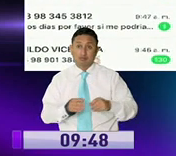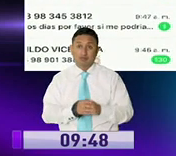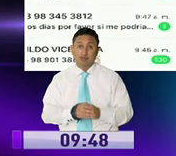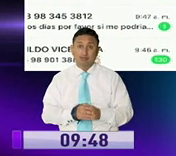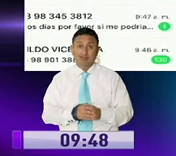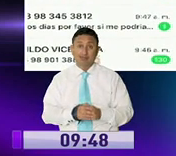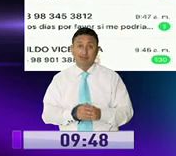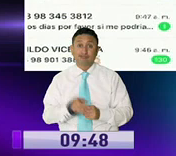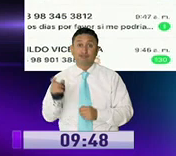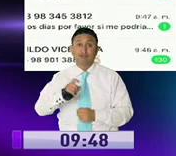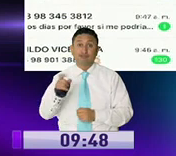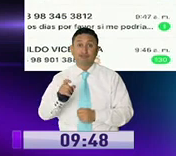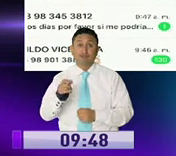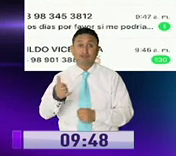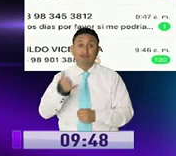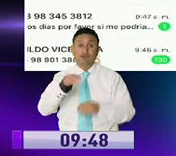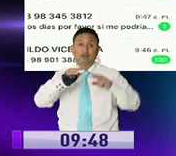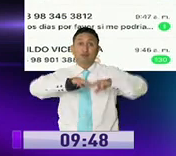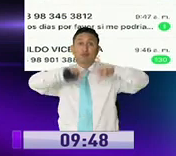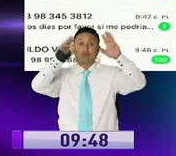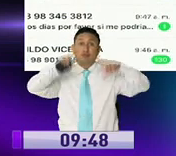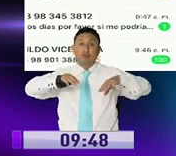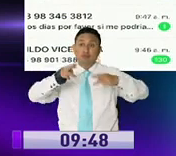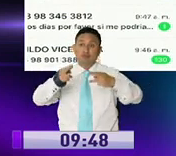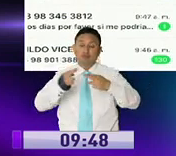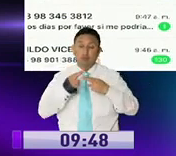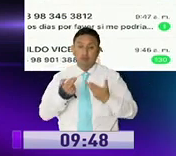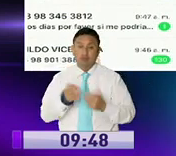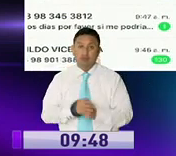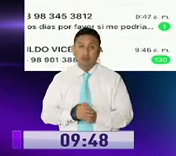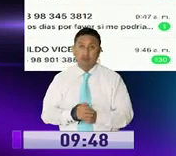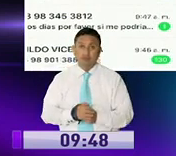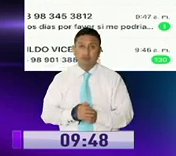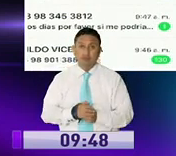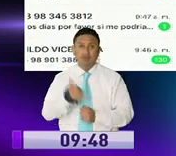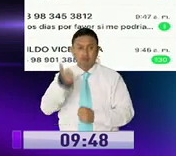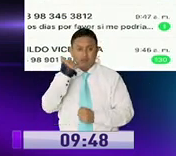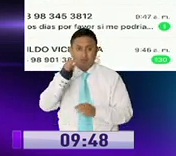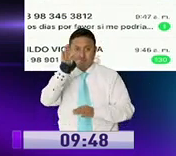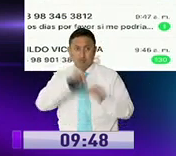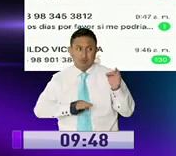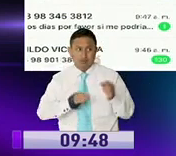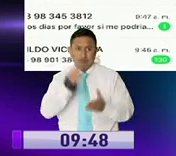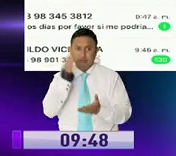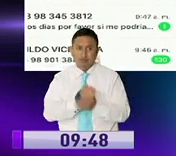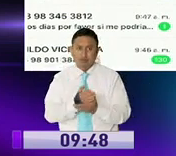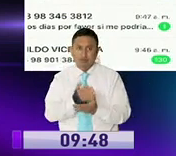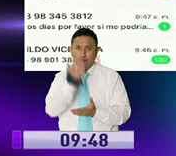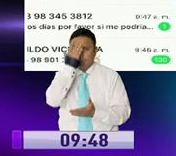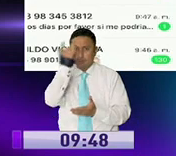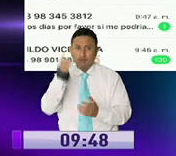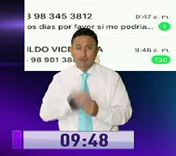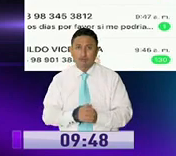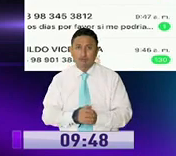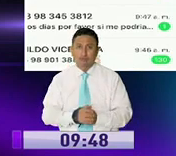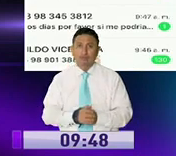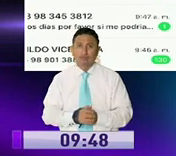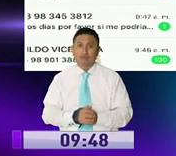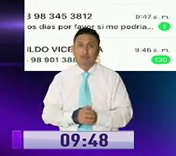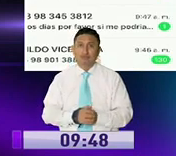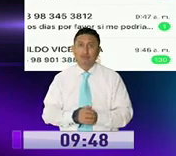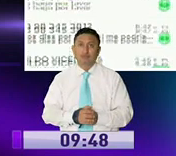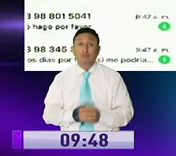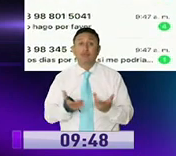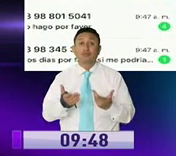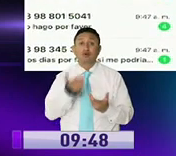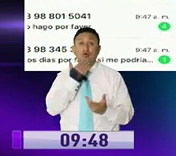placer. Necesito que la telefónica Movistar me dé una respuesta porque no anulan la línea y den lugar y den un lugar donde se